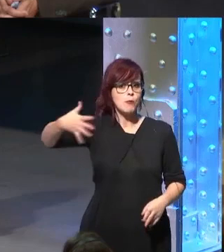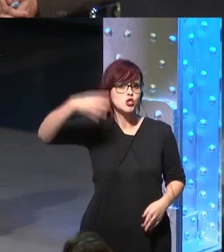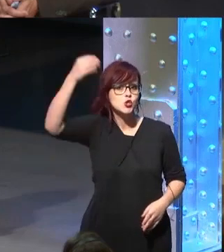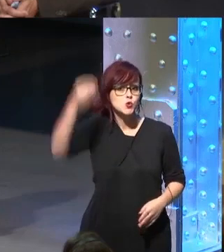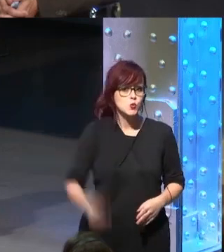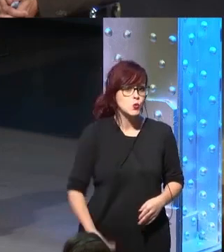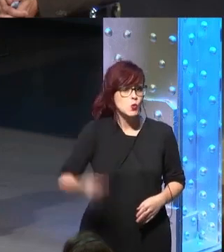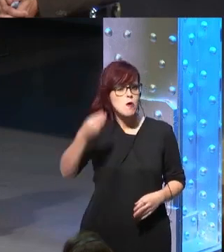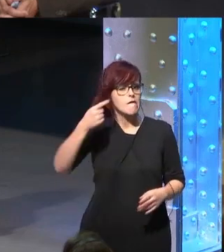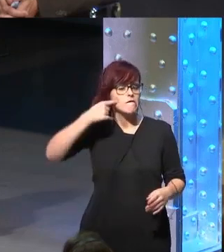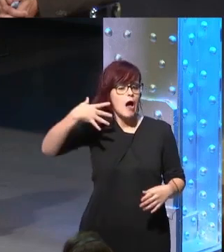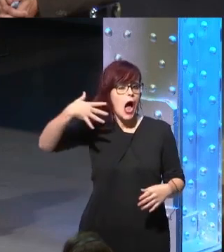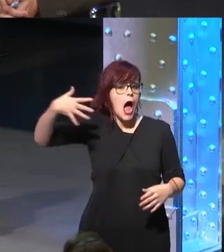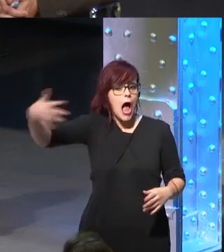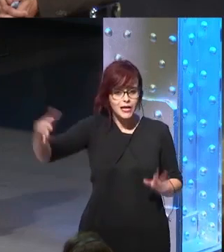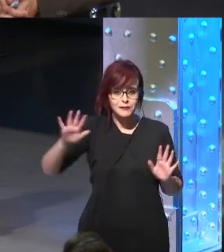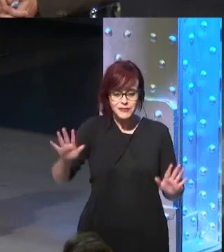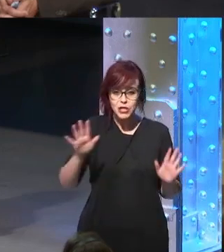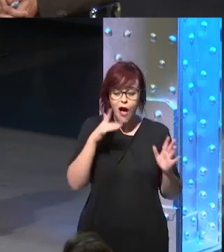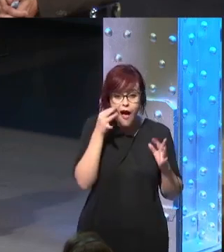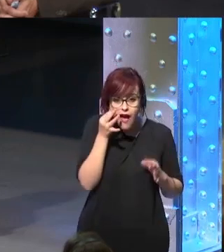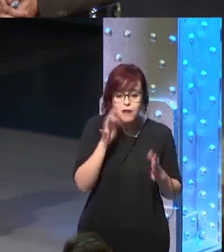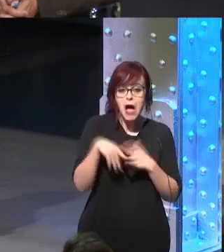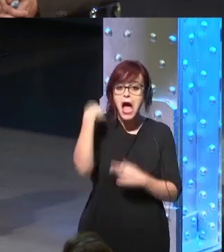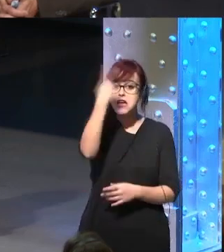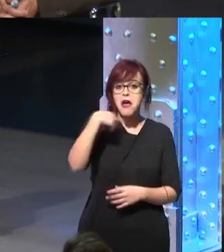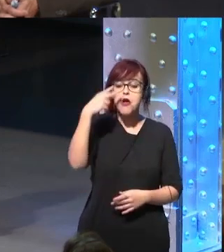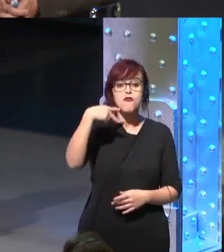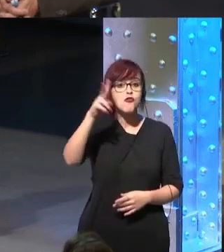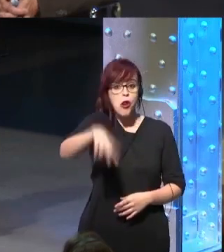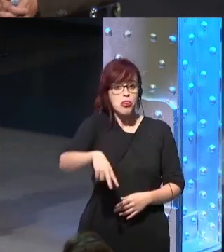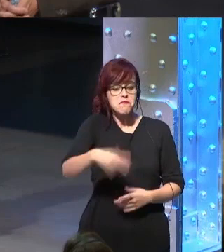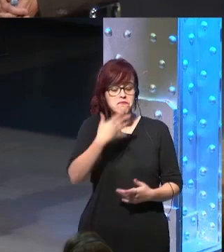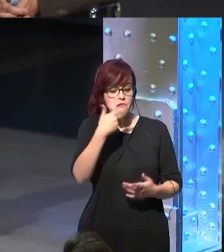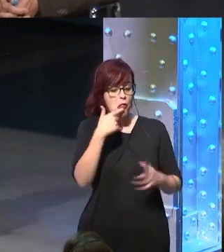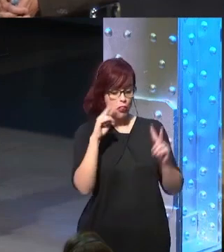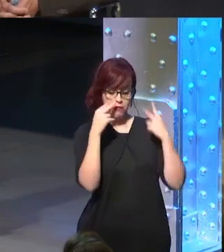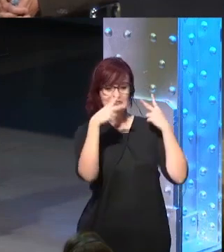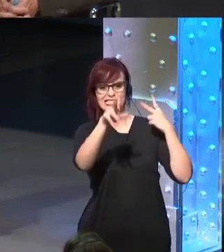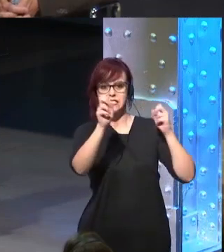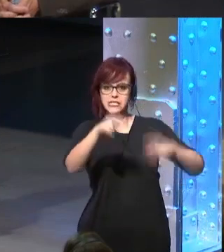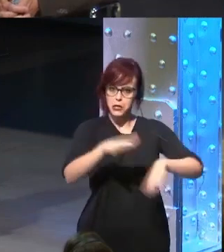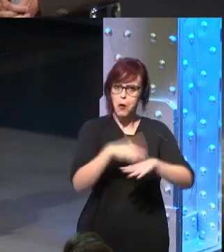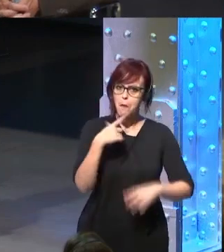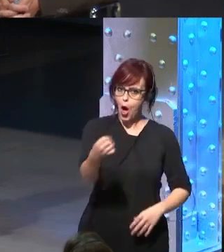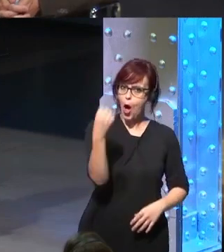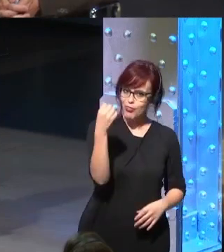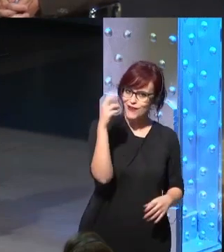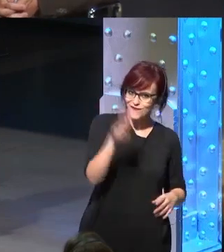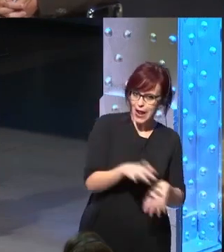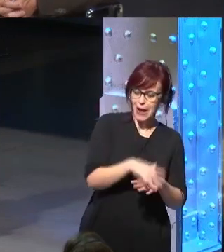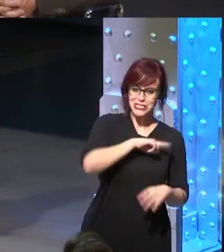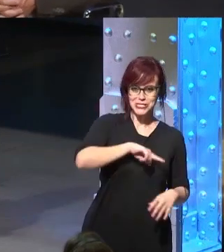más famosa en el Reino Unido, y que nadie te pueda reconocer. Y a mí esa definición de poder sí que me gusta. Me gusta